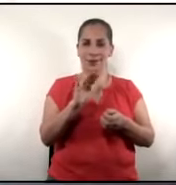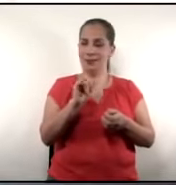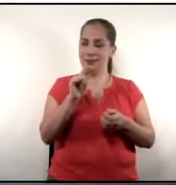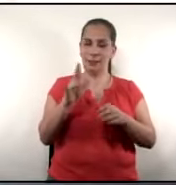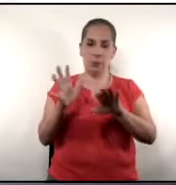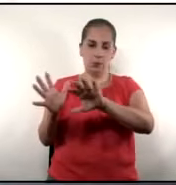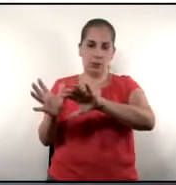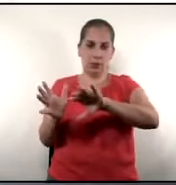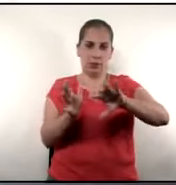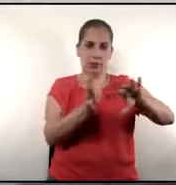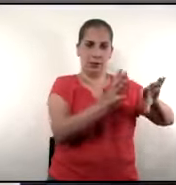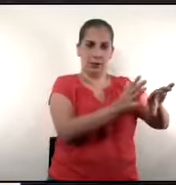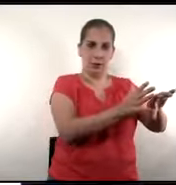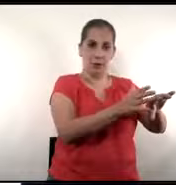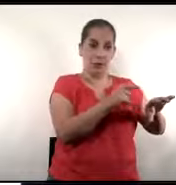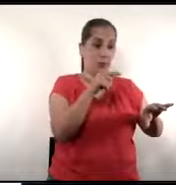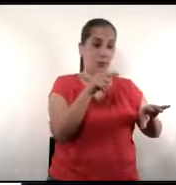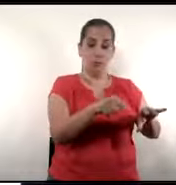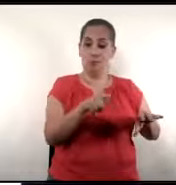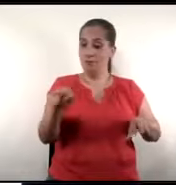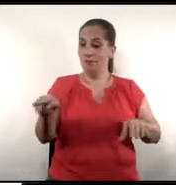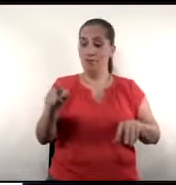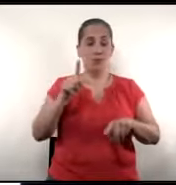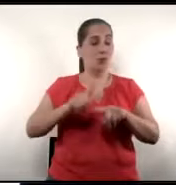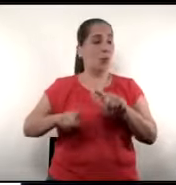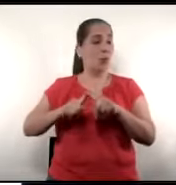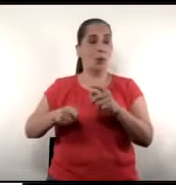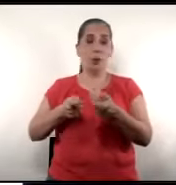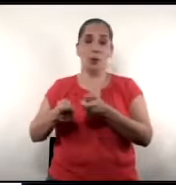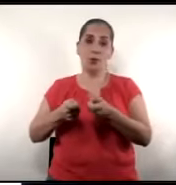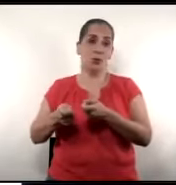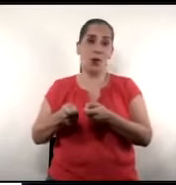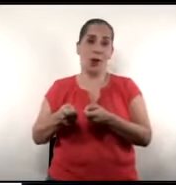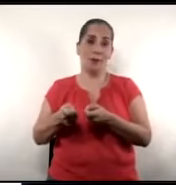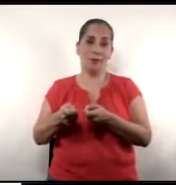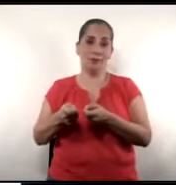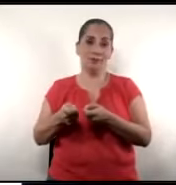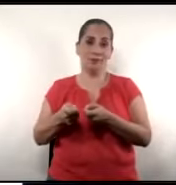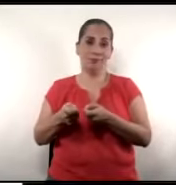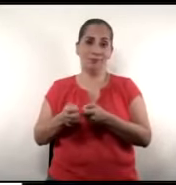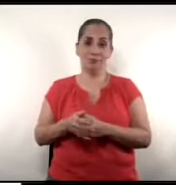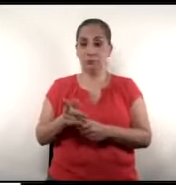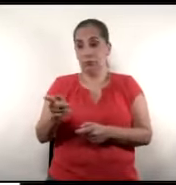una función del mercado que no la puede controlar un operador y menos el operador dominante.